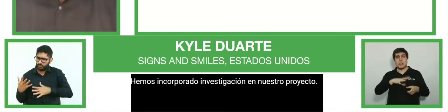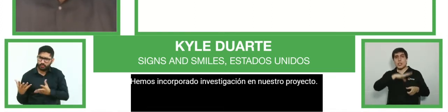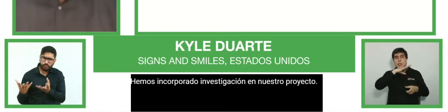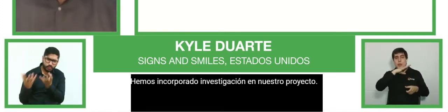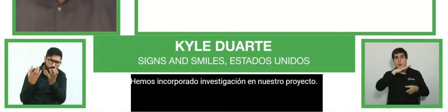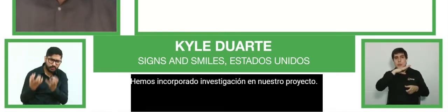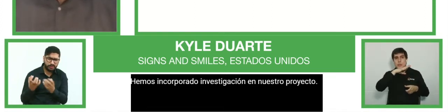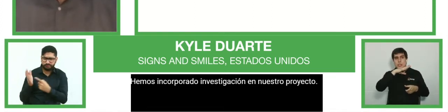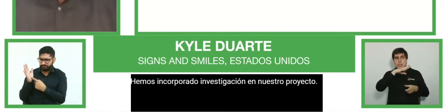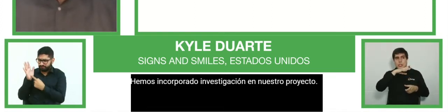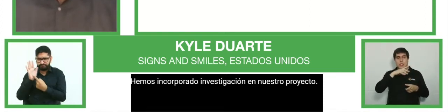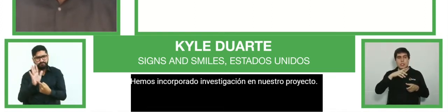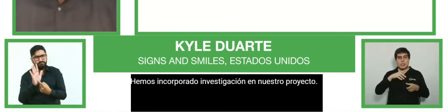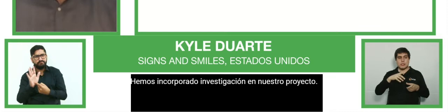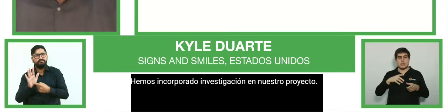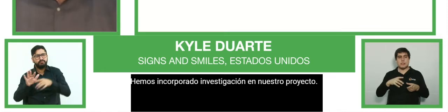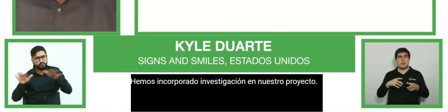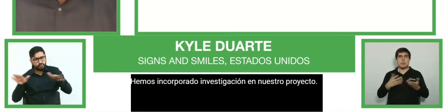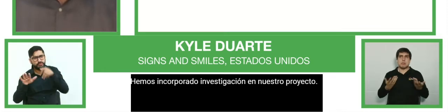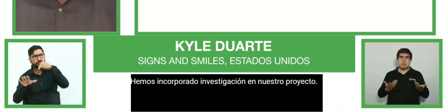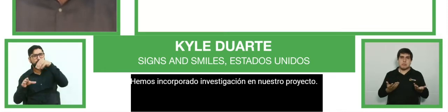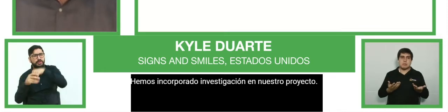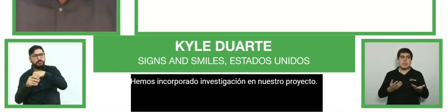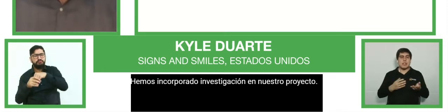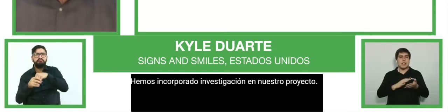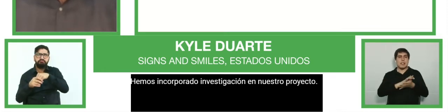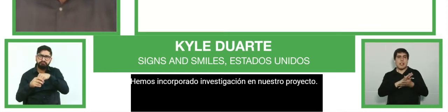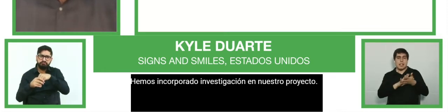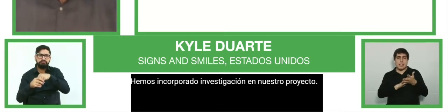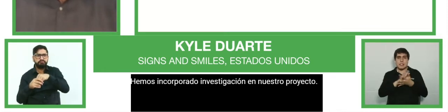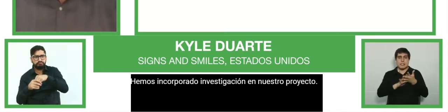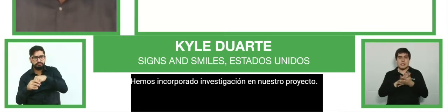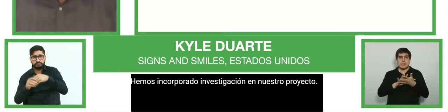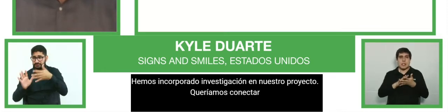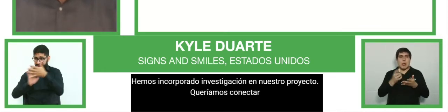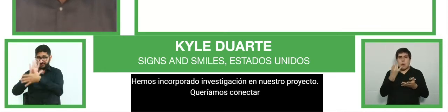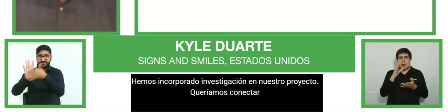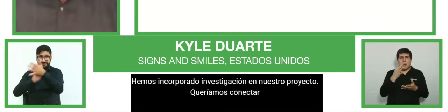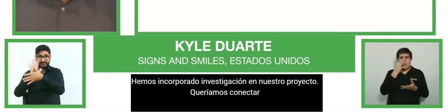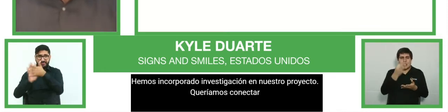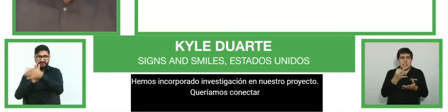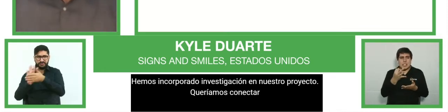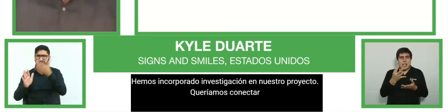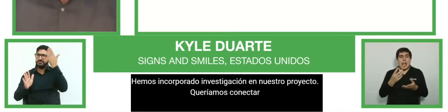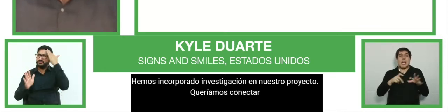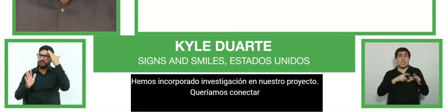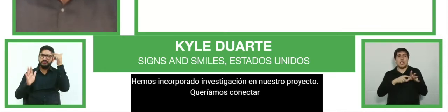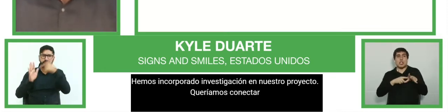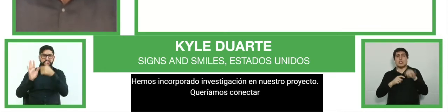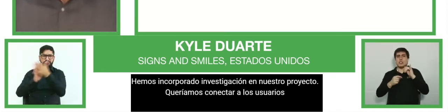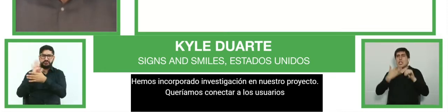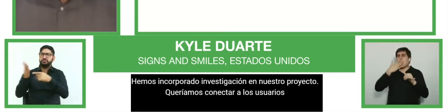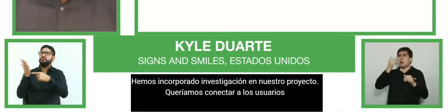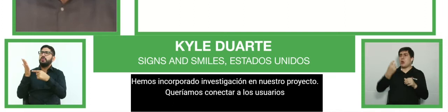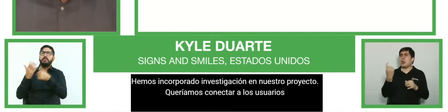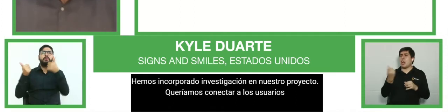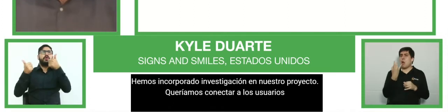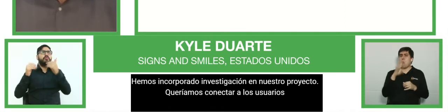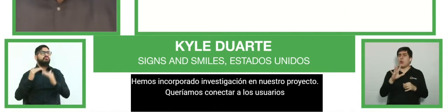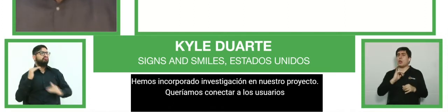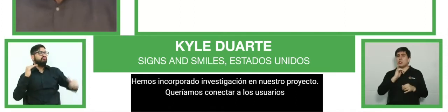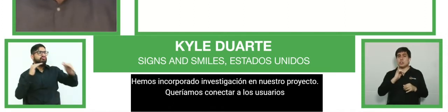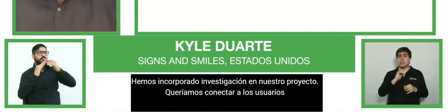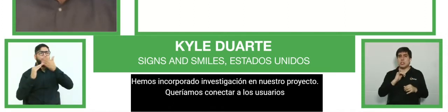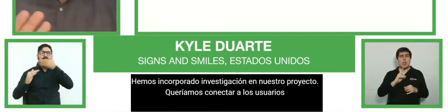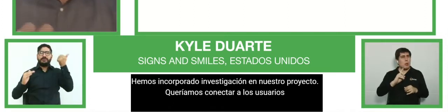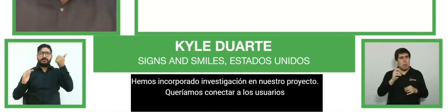con recursos que son locales para ellos, no simplemente decir que nuestra tecnología es la mejor y la única forma en que